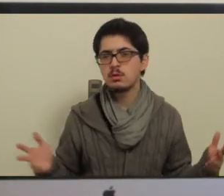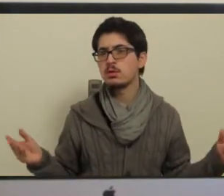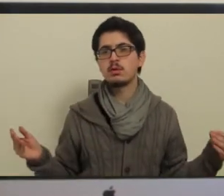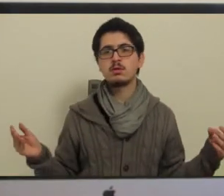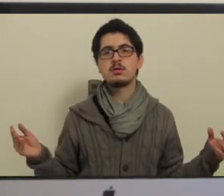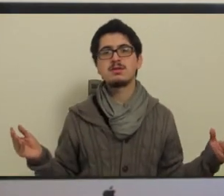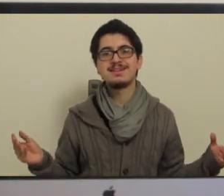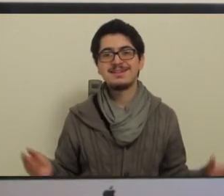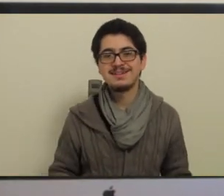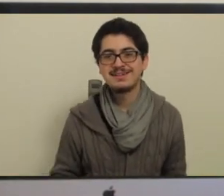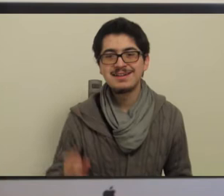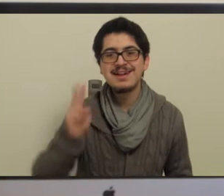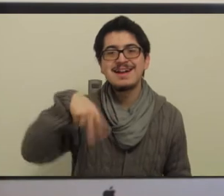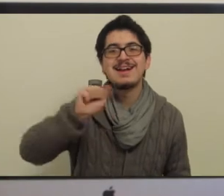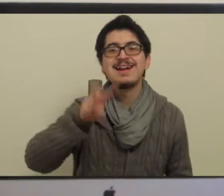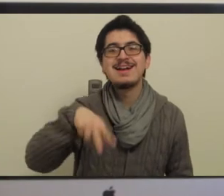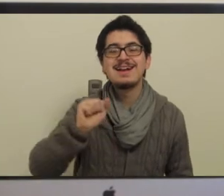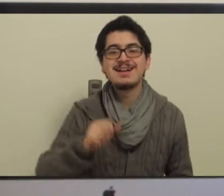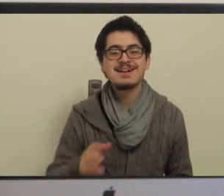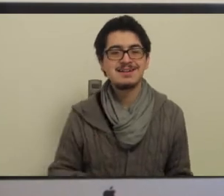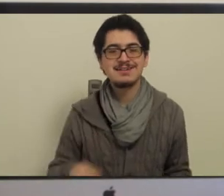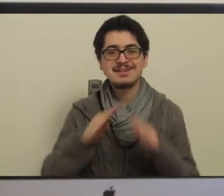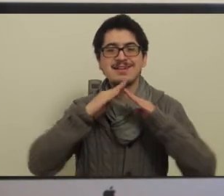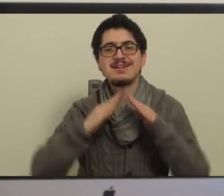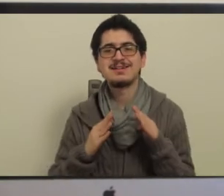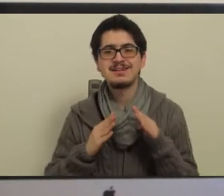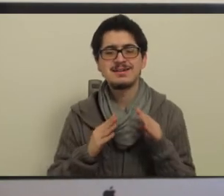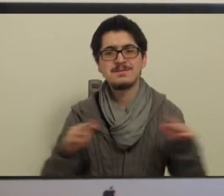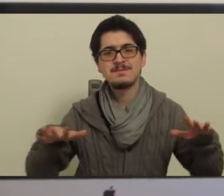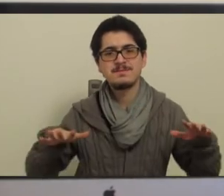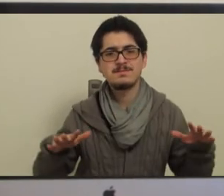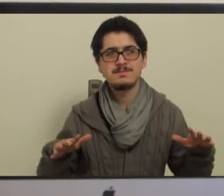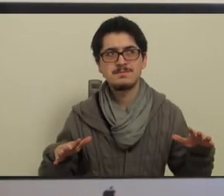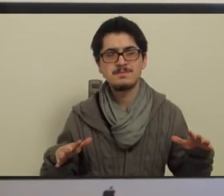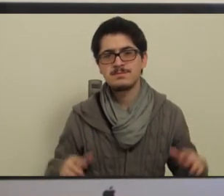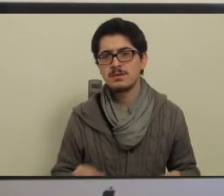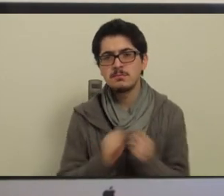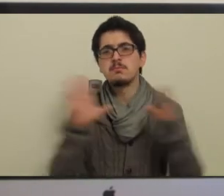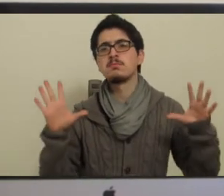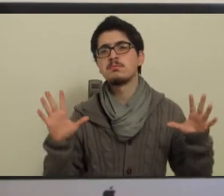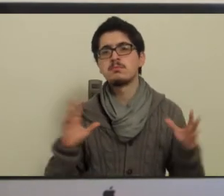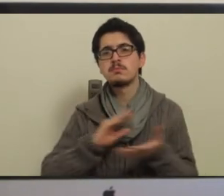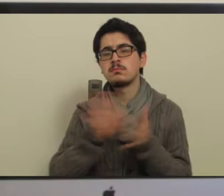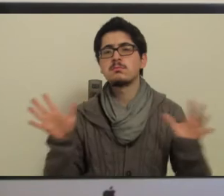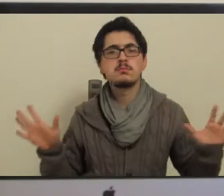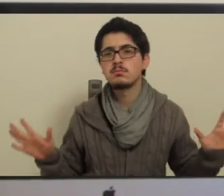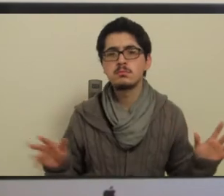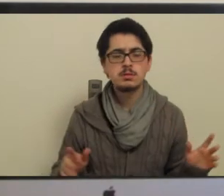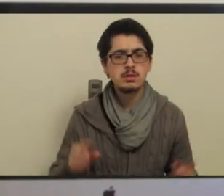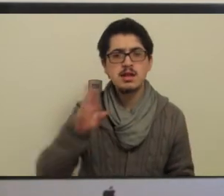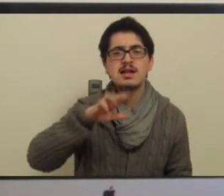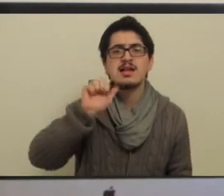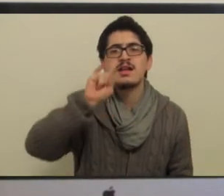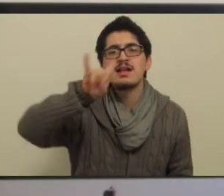esperaba, la nana de una casa, una sirvienta, desaparece. Esta nana se